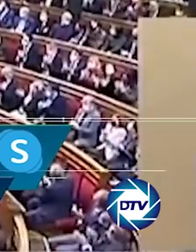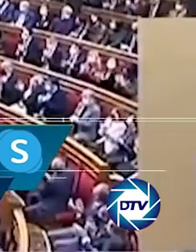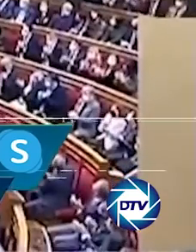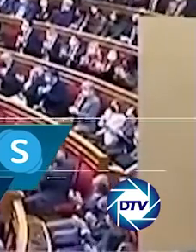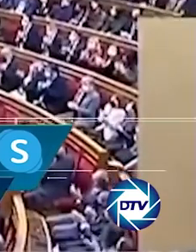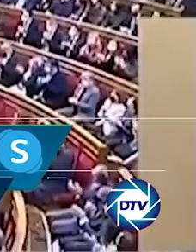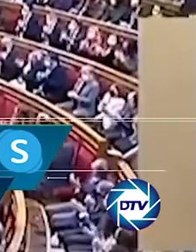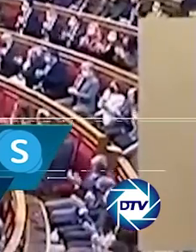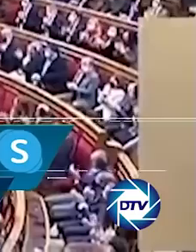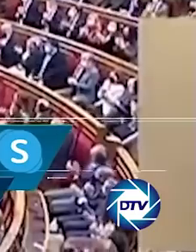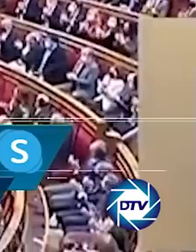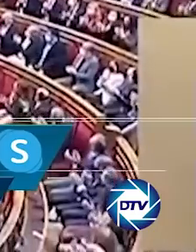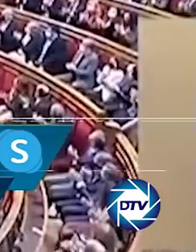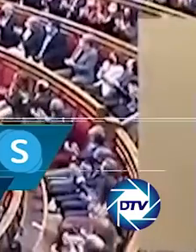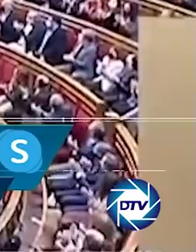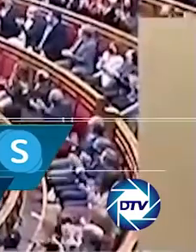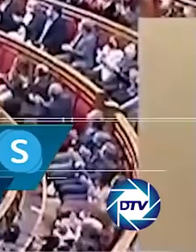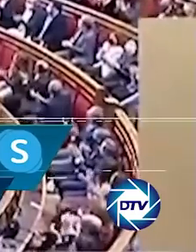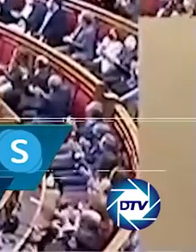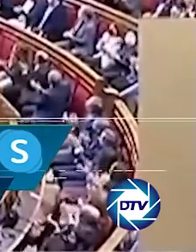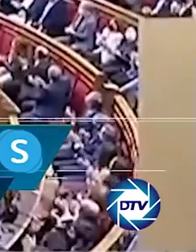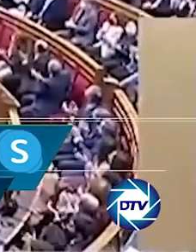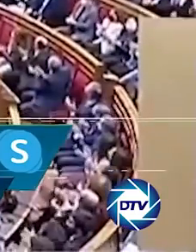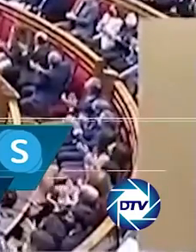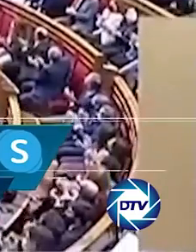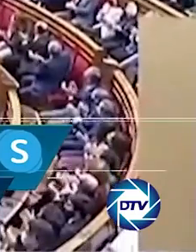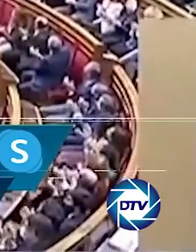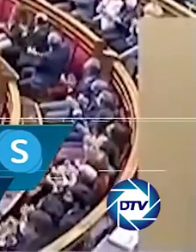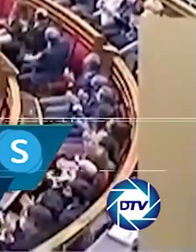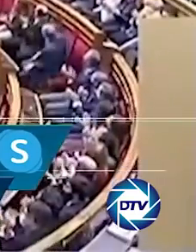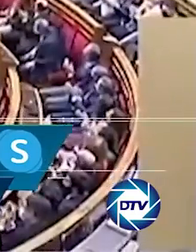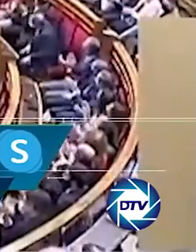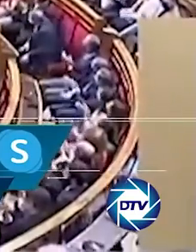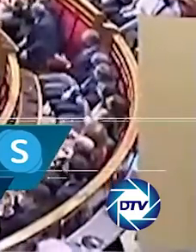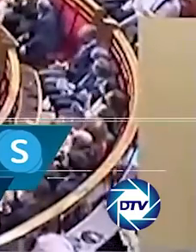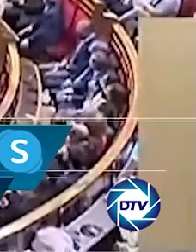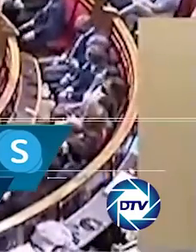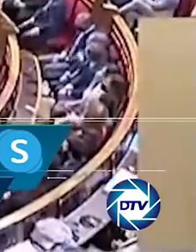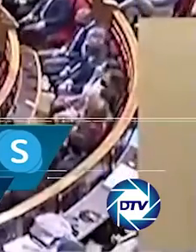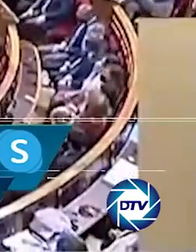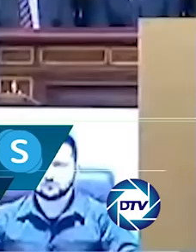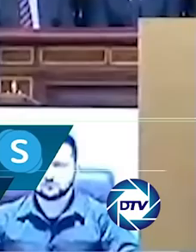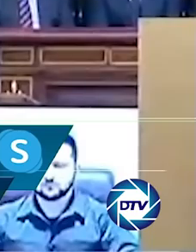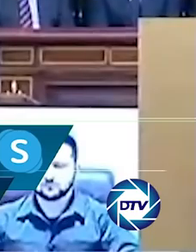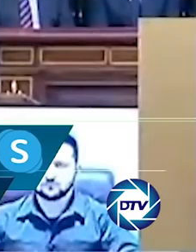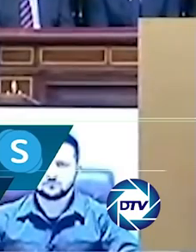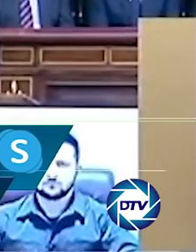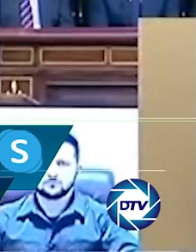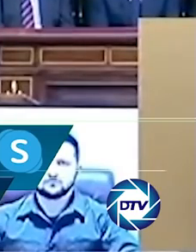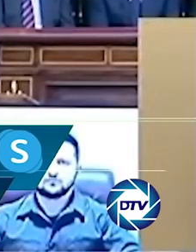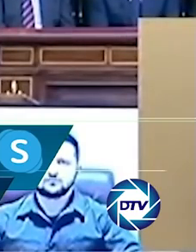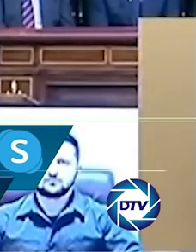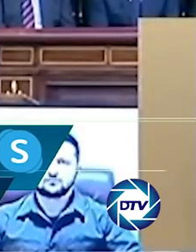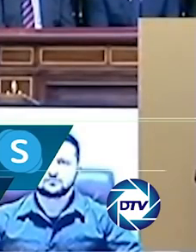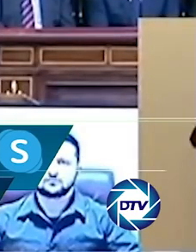Unión Soviética, lo malo es que esa mitología exista en España y que se esté dando permanentemente en esas clases de manipulación